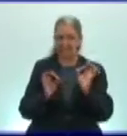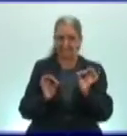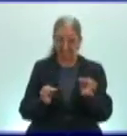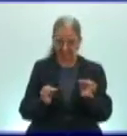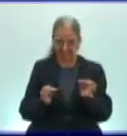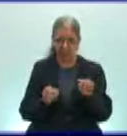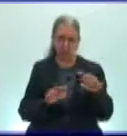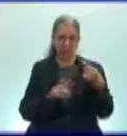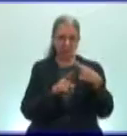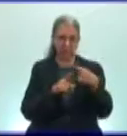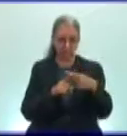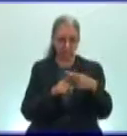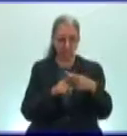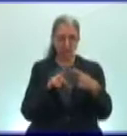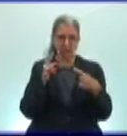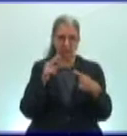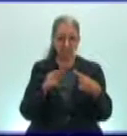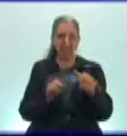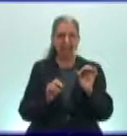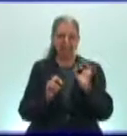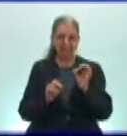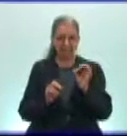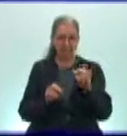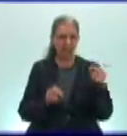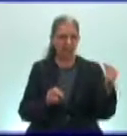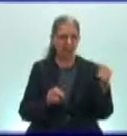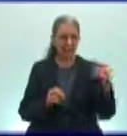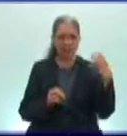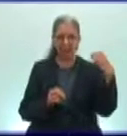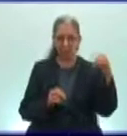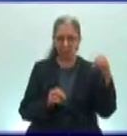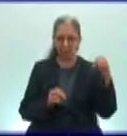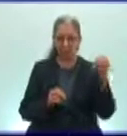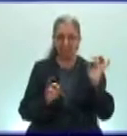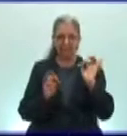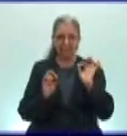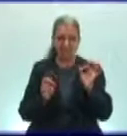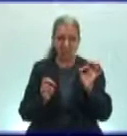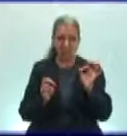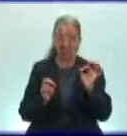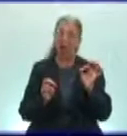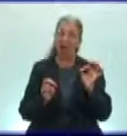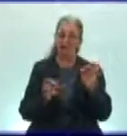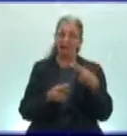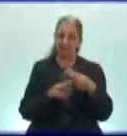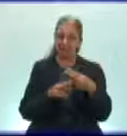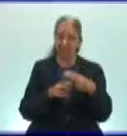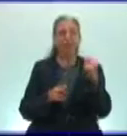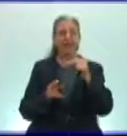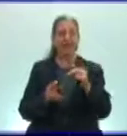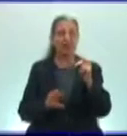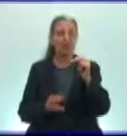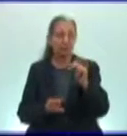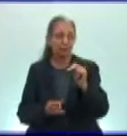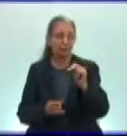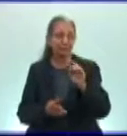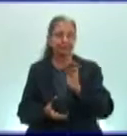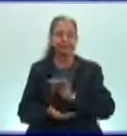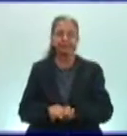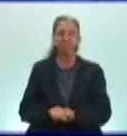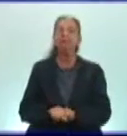correctamente esta interrogante, porque lo hemos analizado en varios momentos en nuestras teleclases. Es eléctricamente